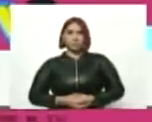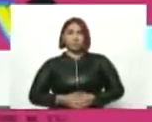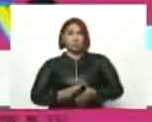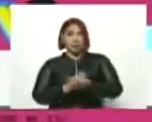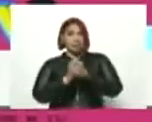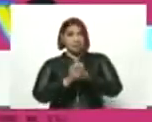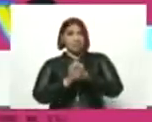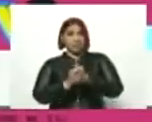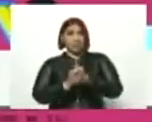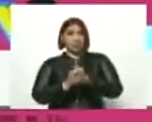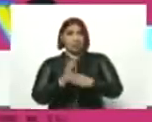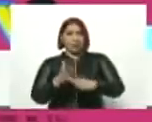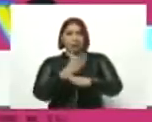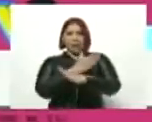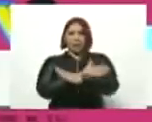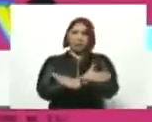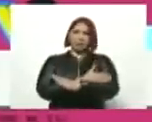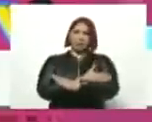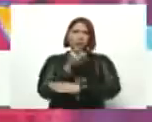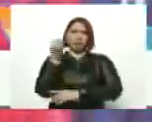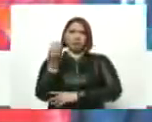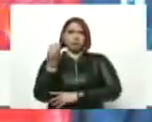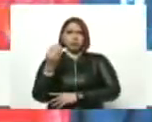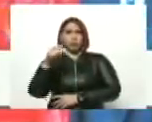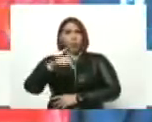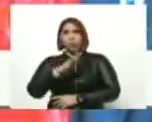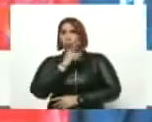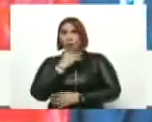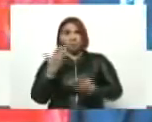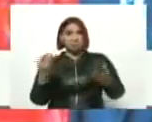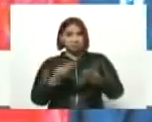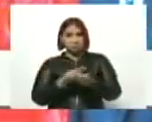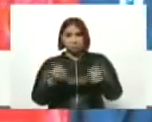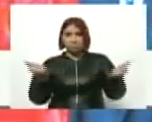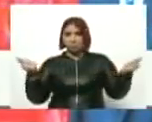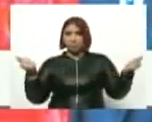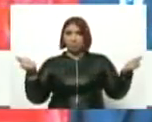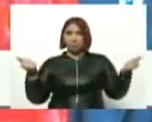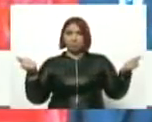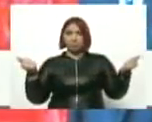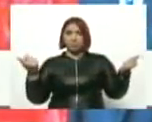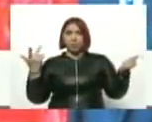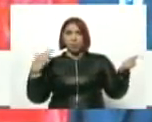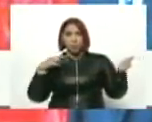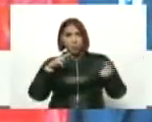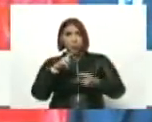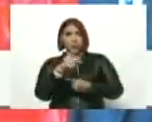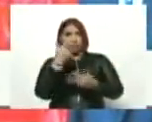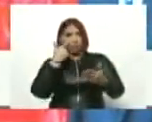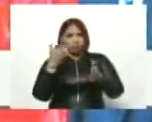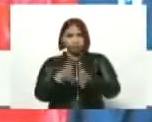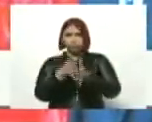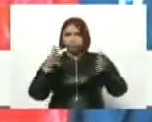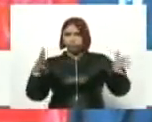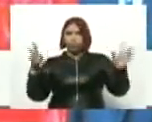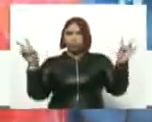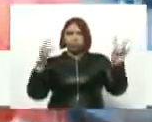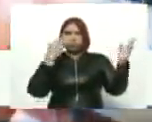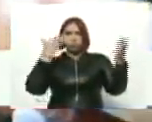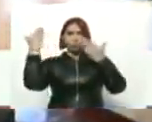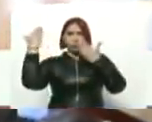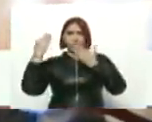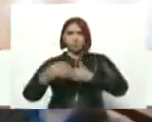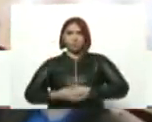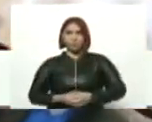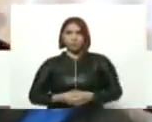compañeros que estuvieron en el pasado Congreso y hoy no están con nosotros. Por ellos, esa gran victoria.